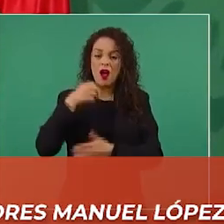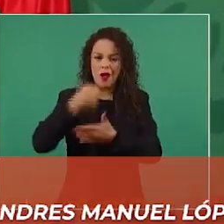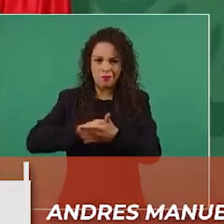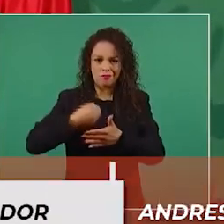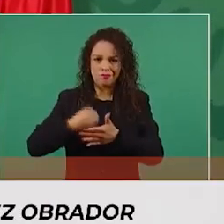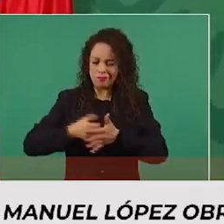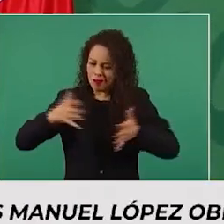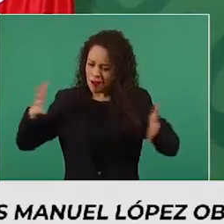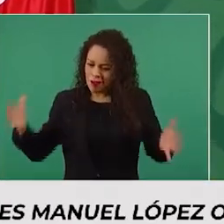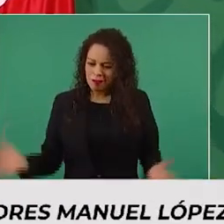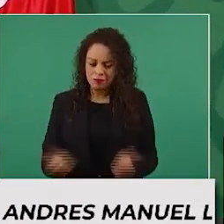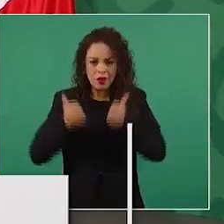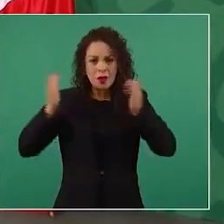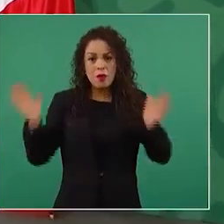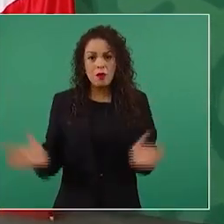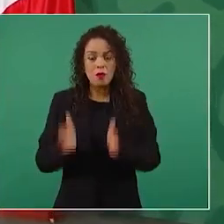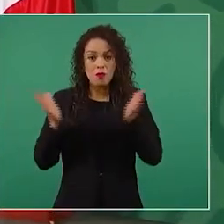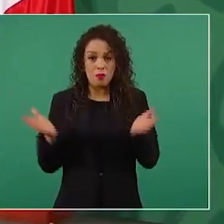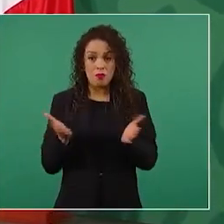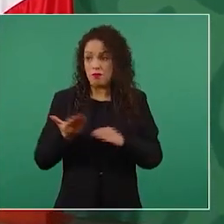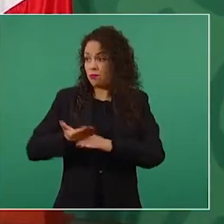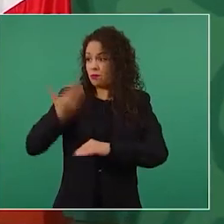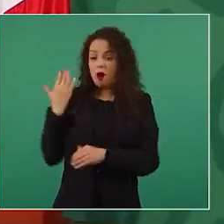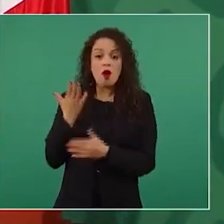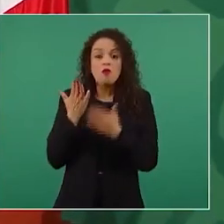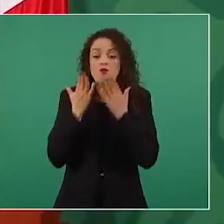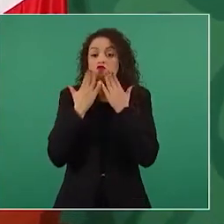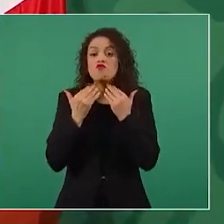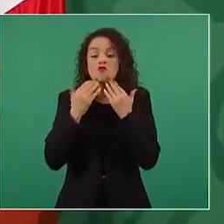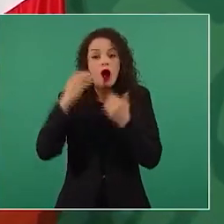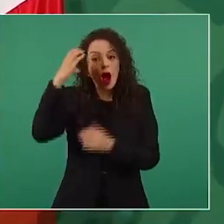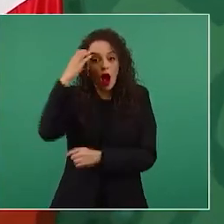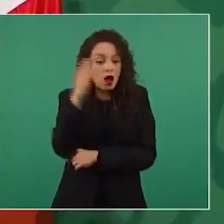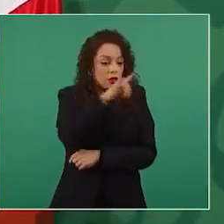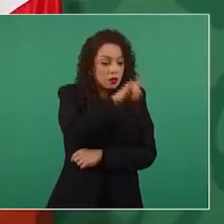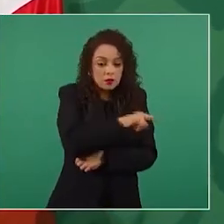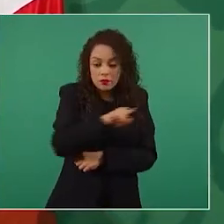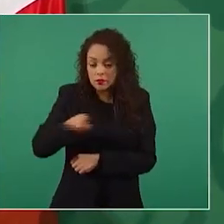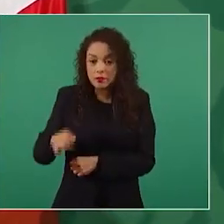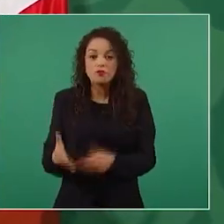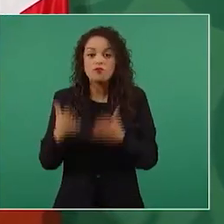No habían camas, no habían equipos,